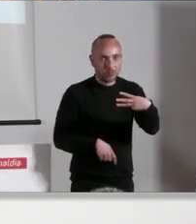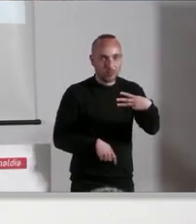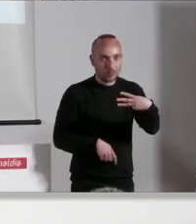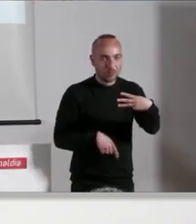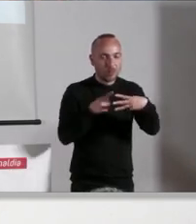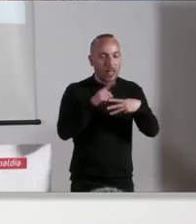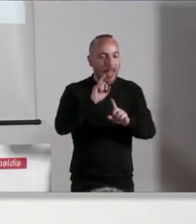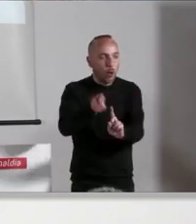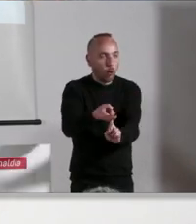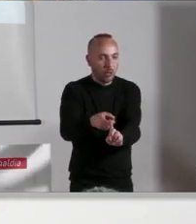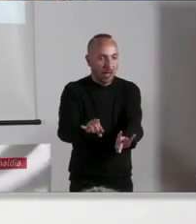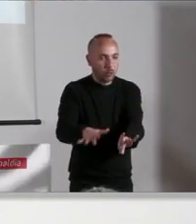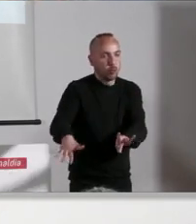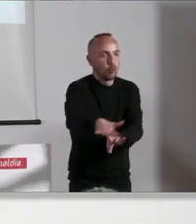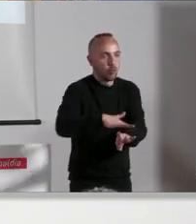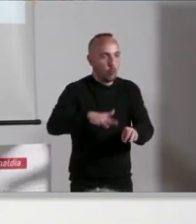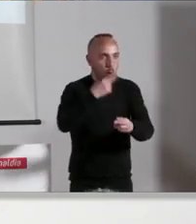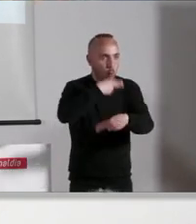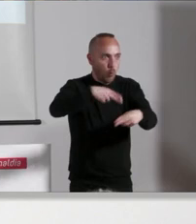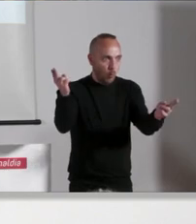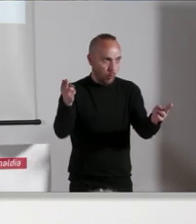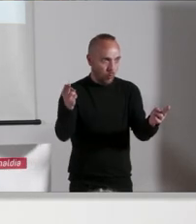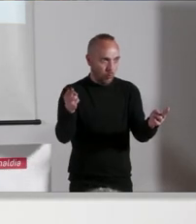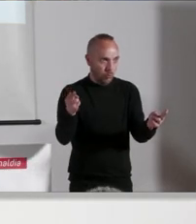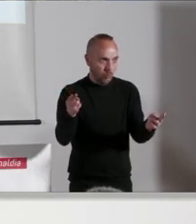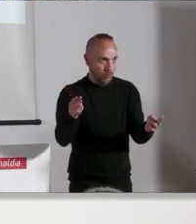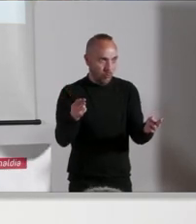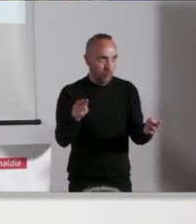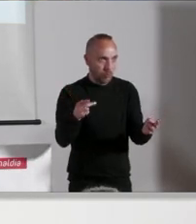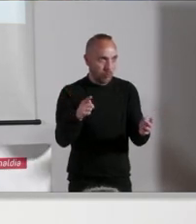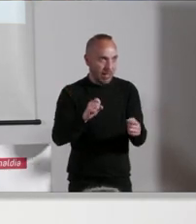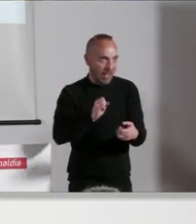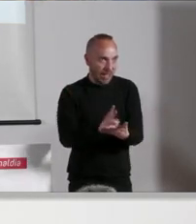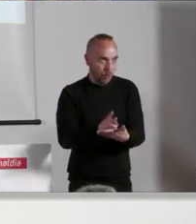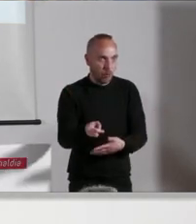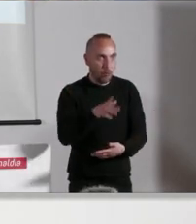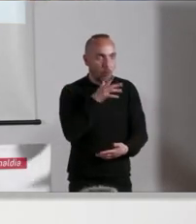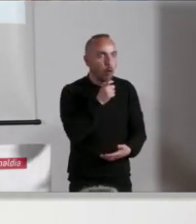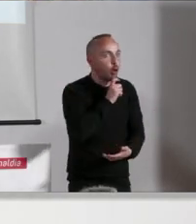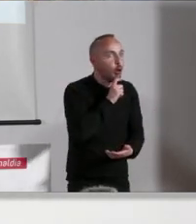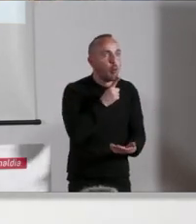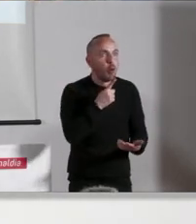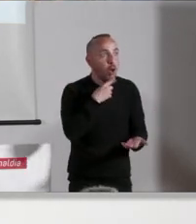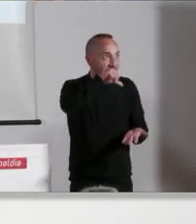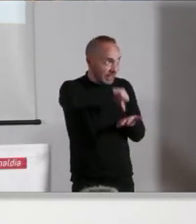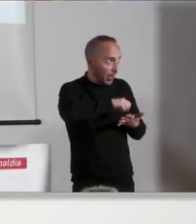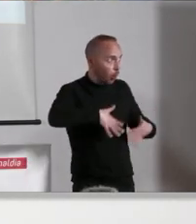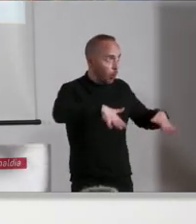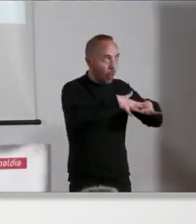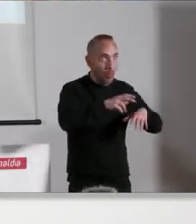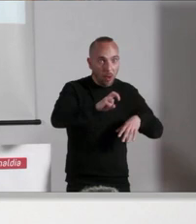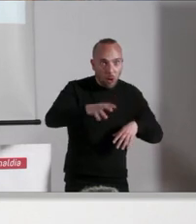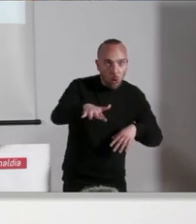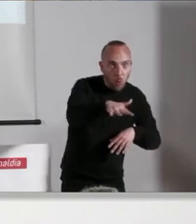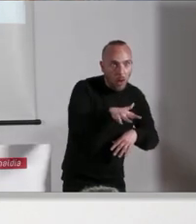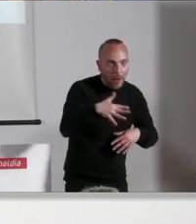suelo público, porque no sabemos muy bien tampoco a veces cómo tener en esta ciudad un lugar donde situarnos a